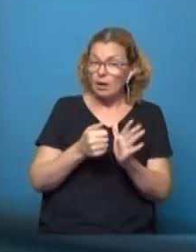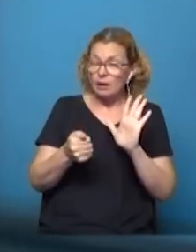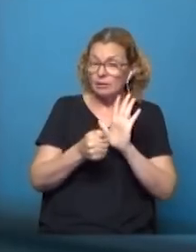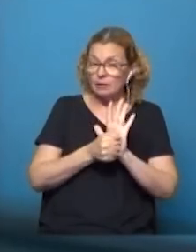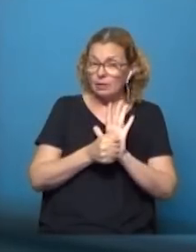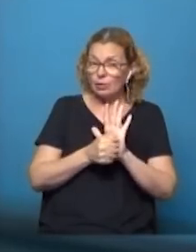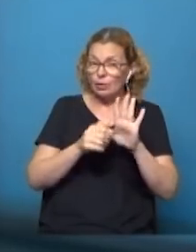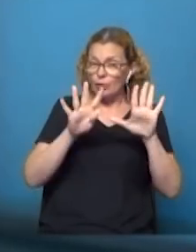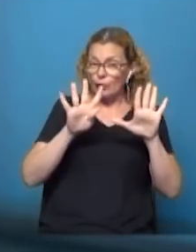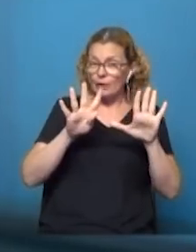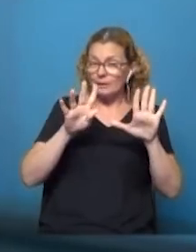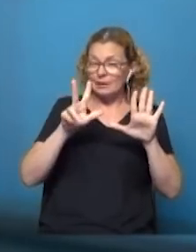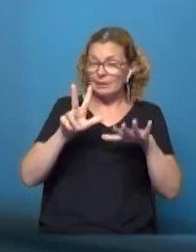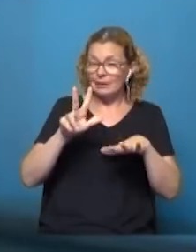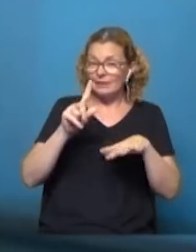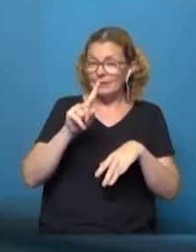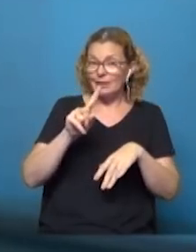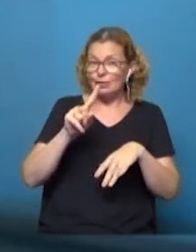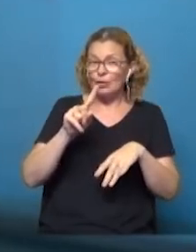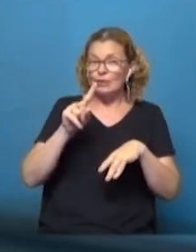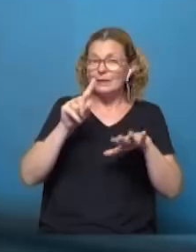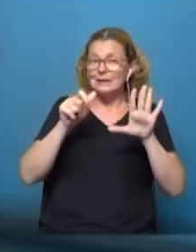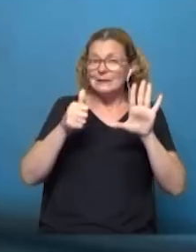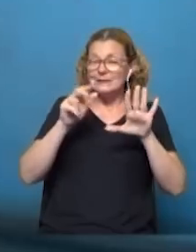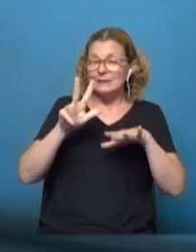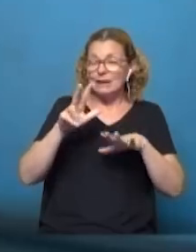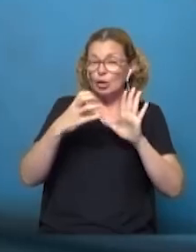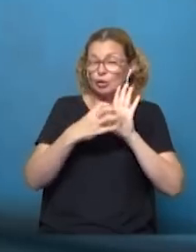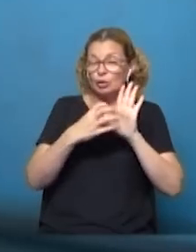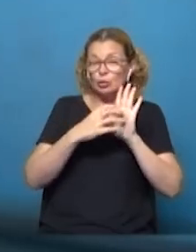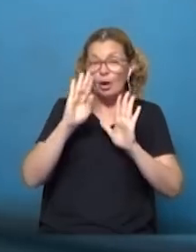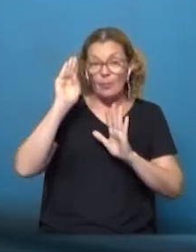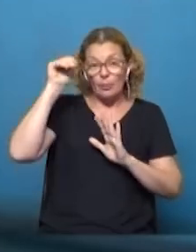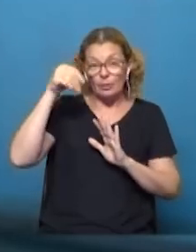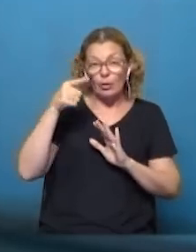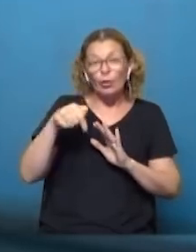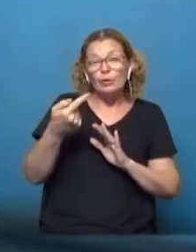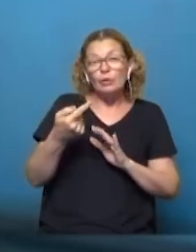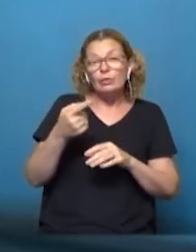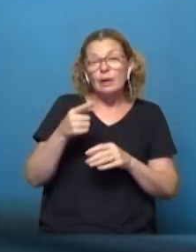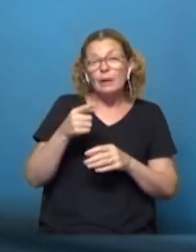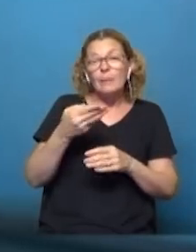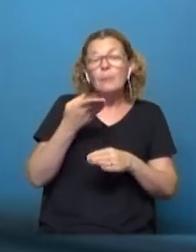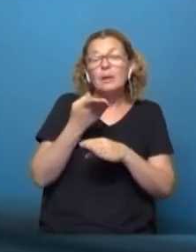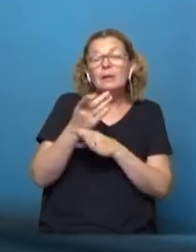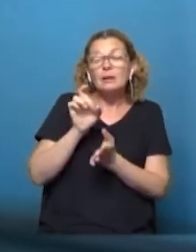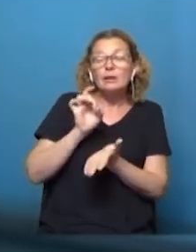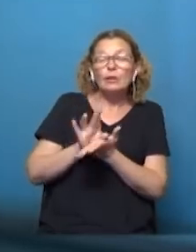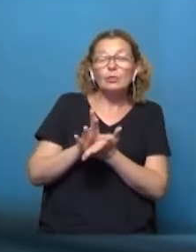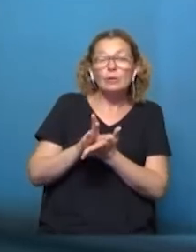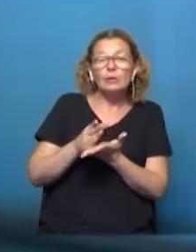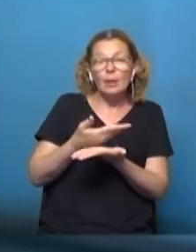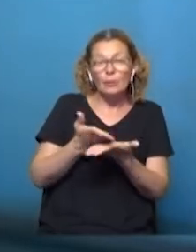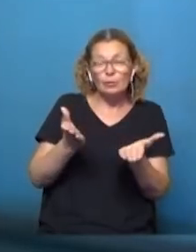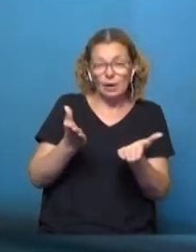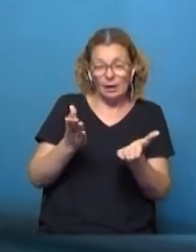93 y 172 de la Constitución de la República Pero a qué otra cosa es pedir la renuncia te